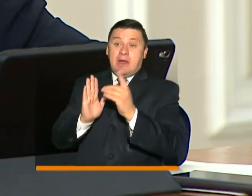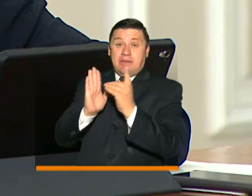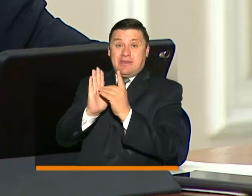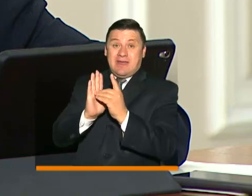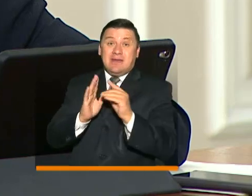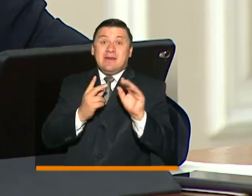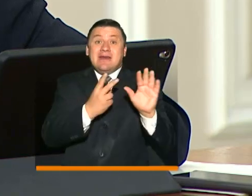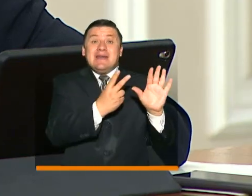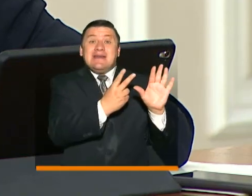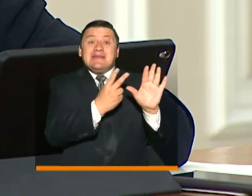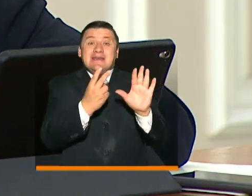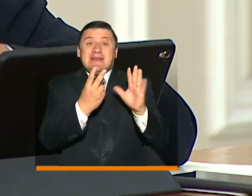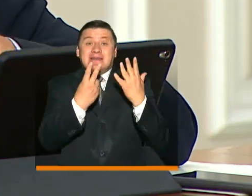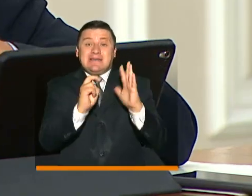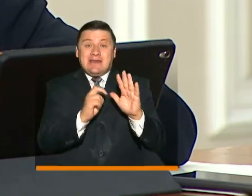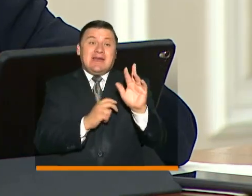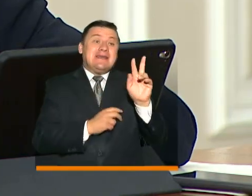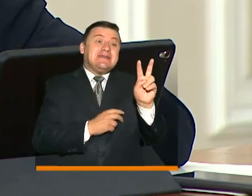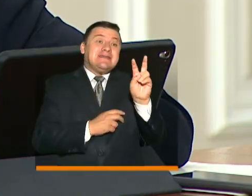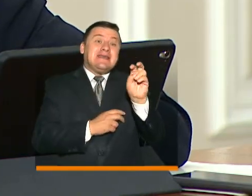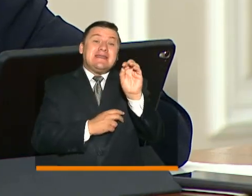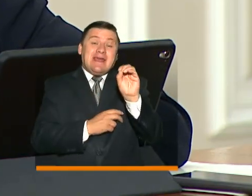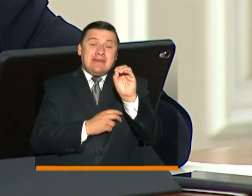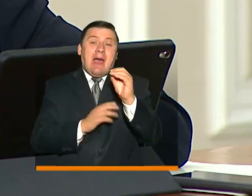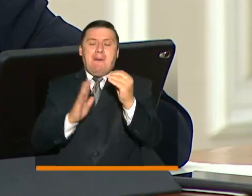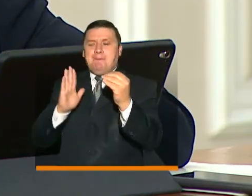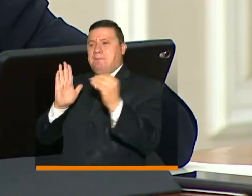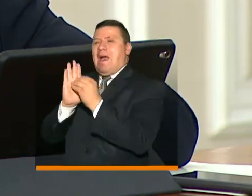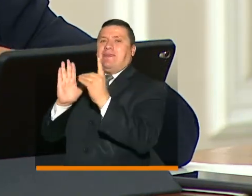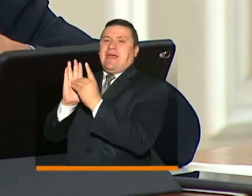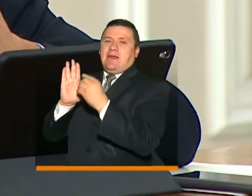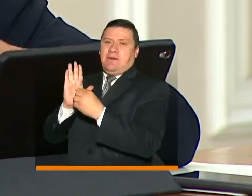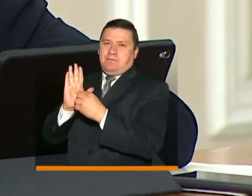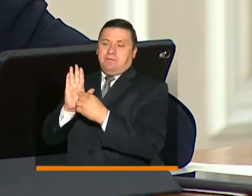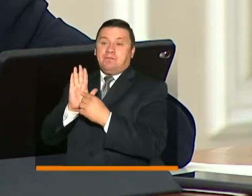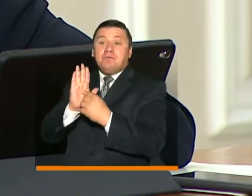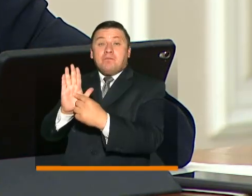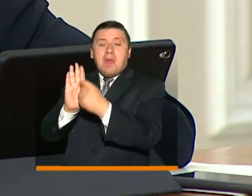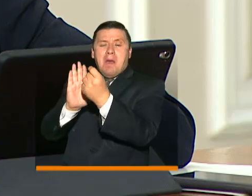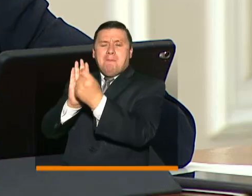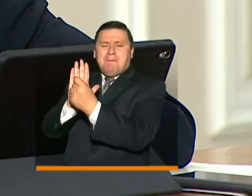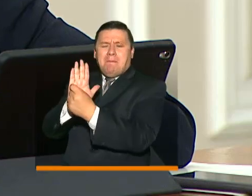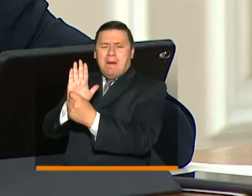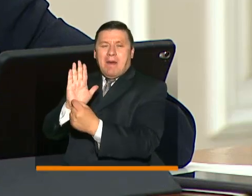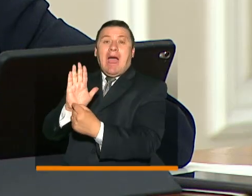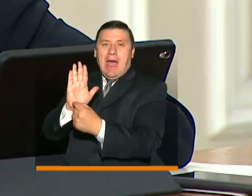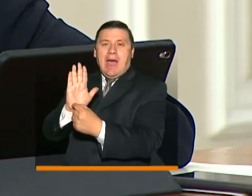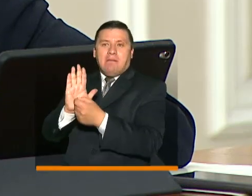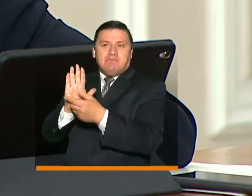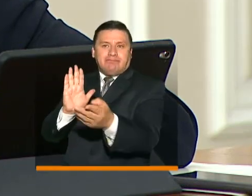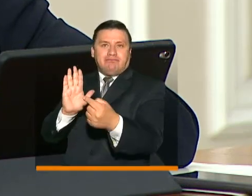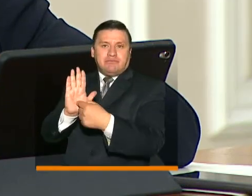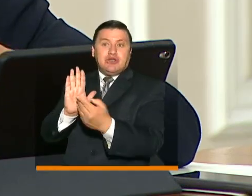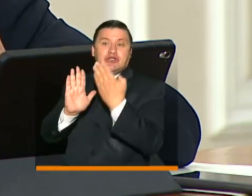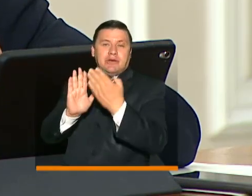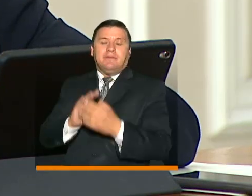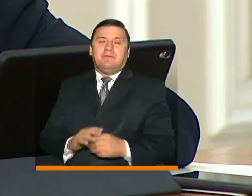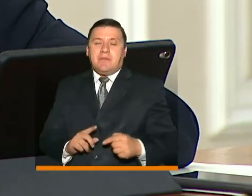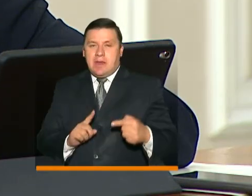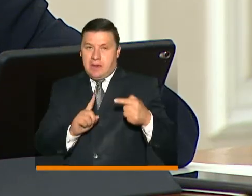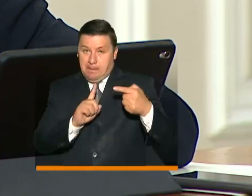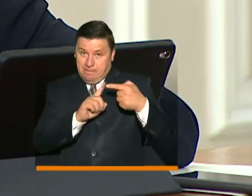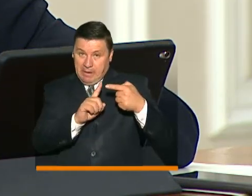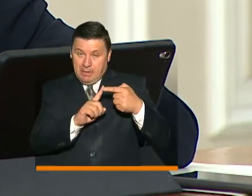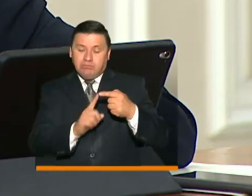decreto 770 se plasmó todos los lineamientos para poder recibir estos beneficios. En primer